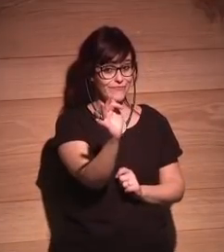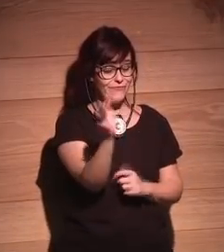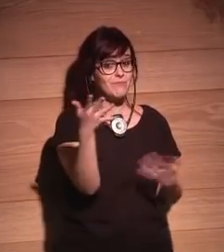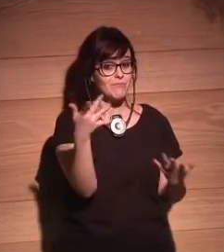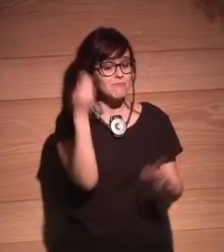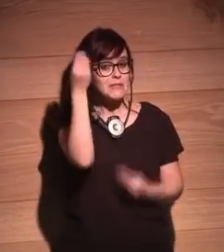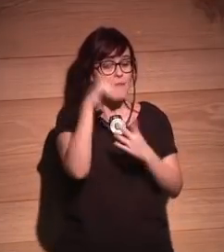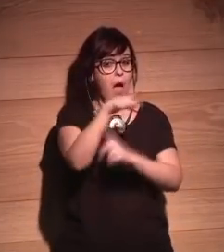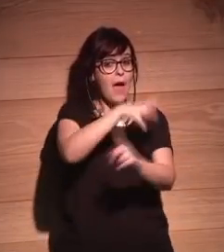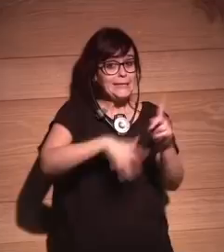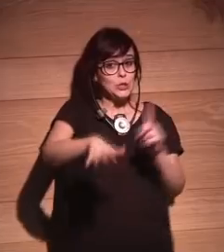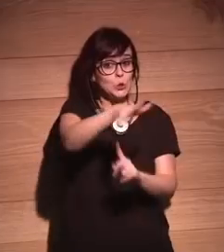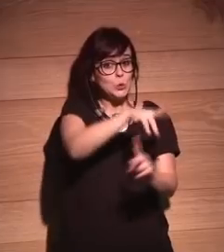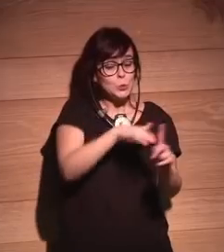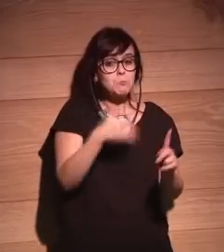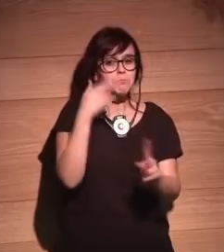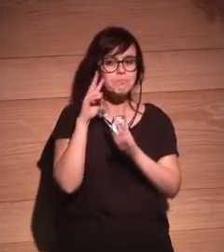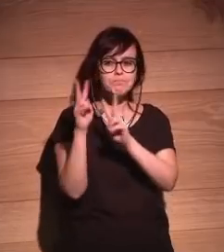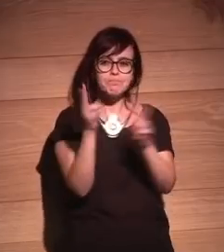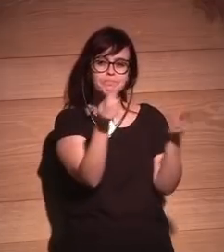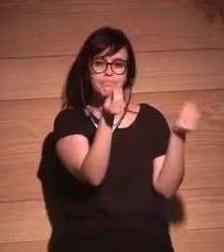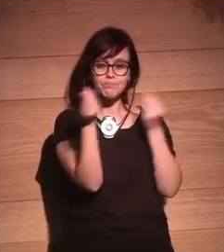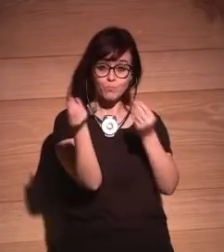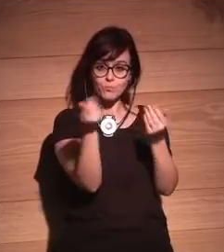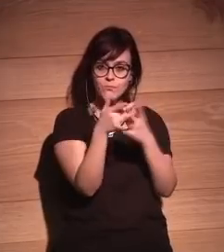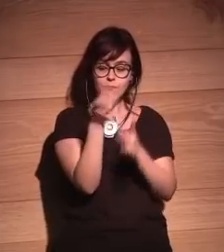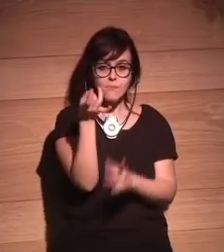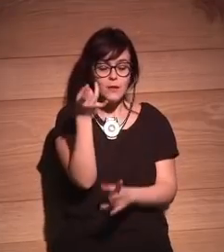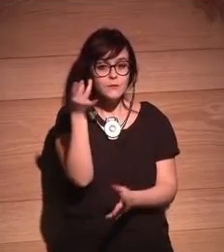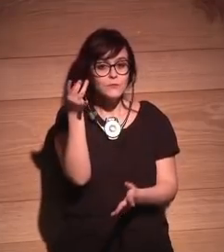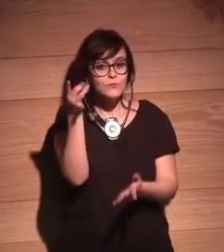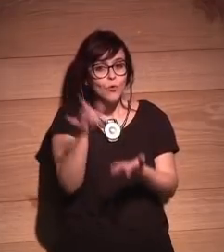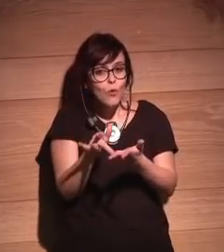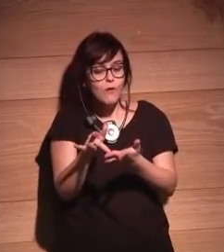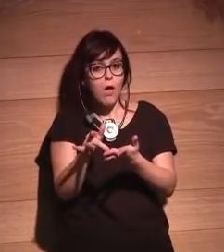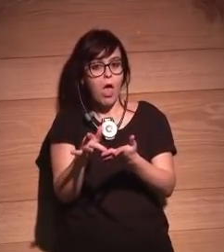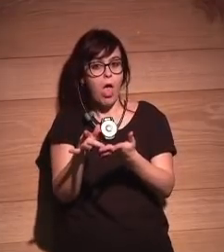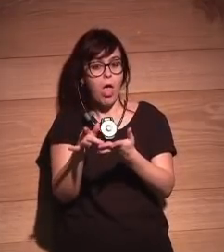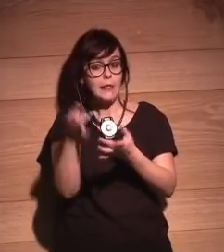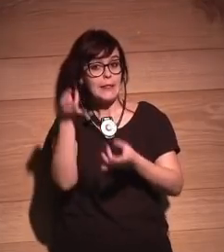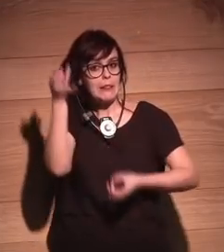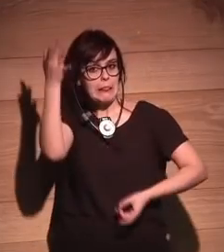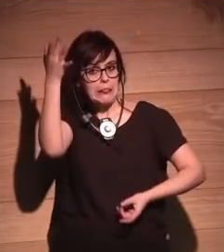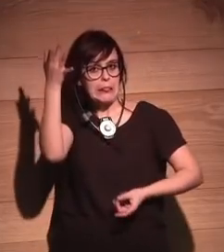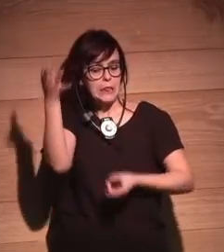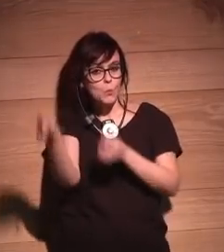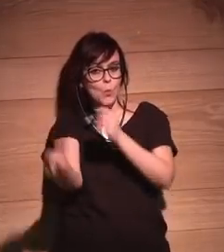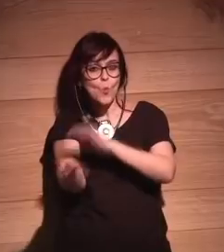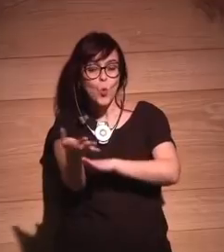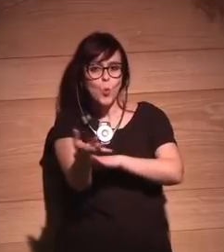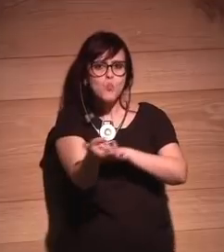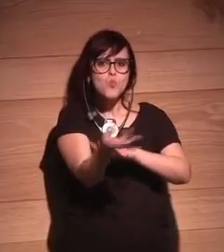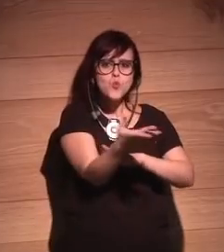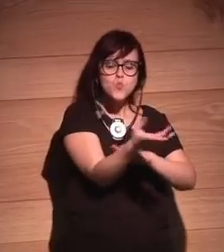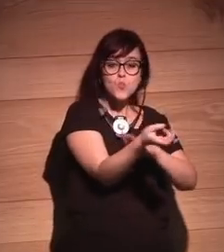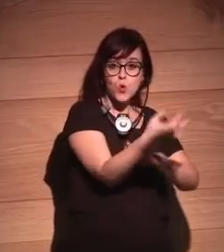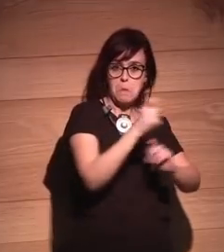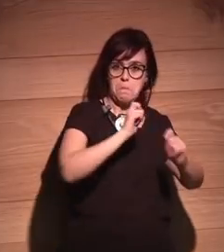A mi alrededor, al menos, veo que florecen muchísimas iniciativas mediáticas